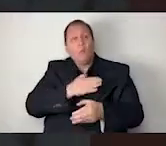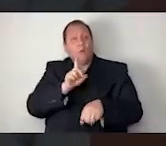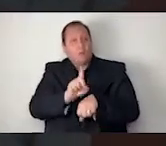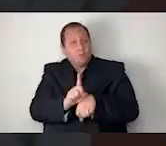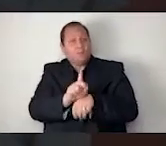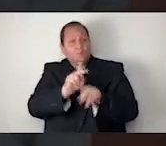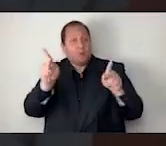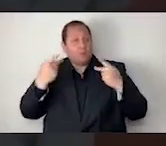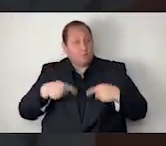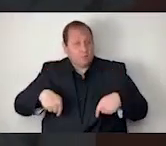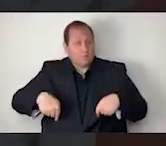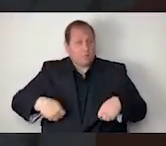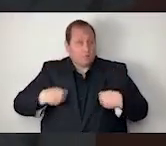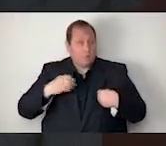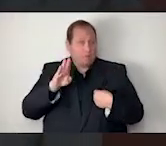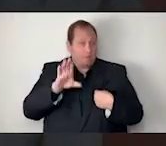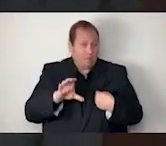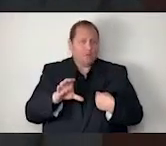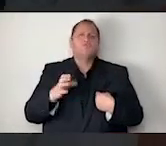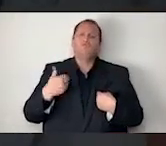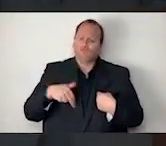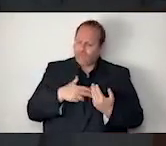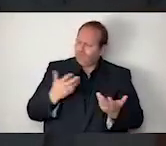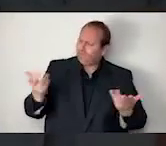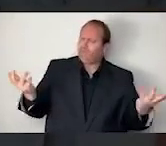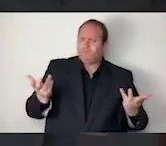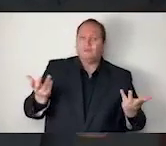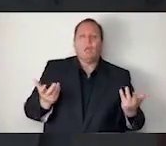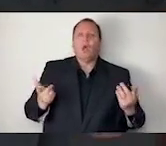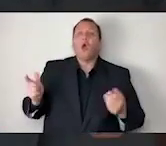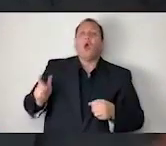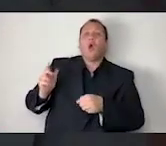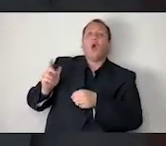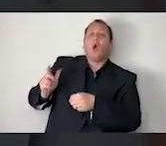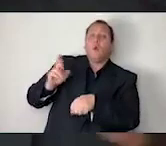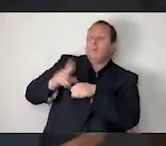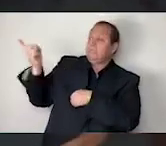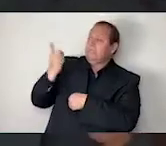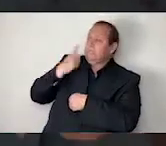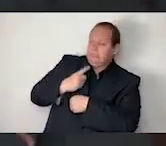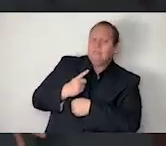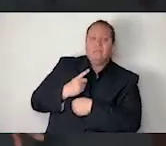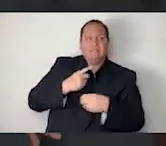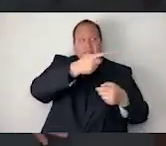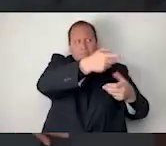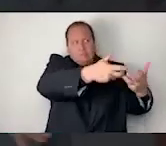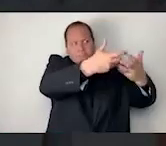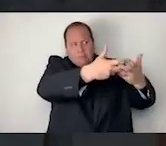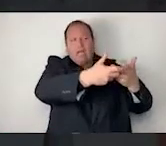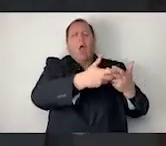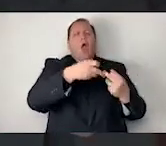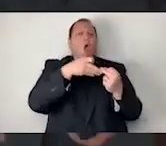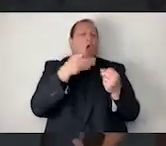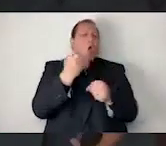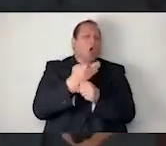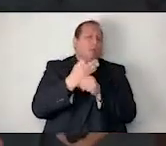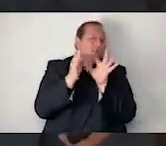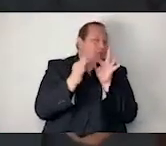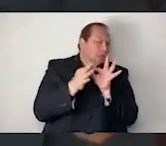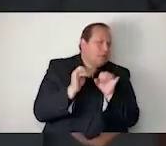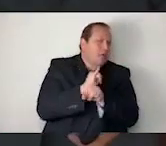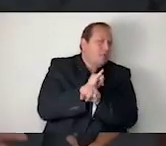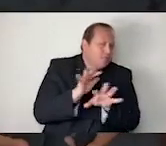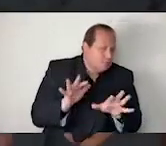el gobernador acaba de citar de esta empresa y ahorita les tengo las novedades definitivamente el exhorto y un atento llamado